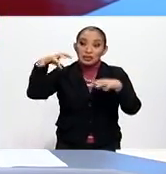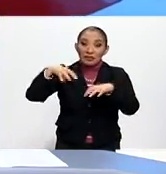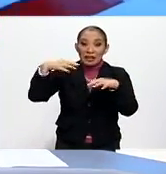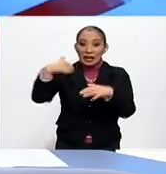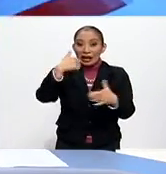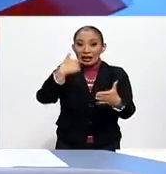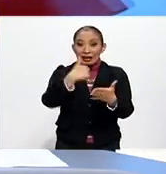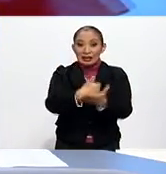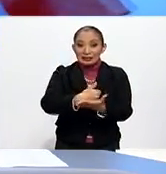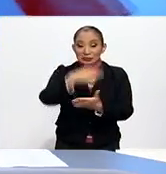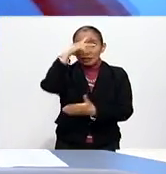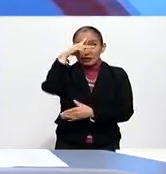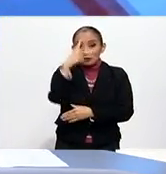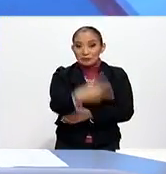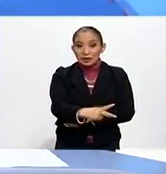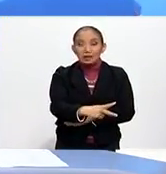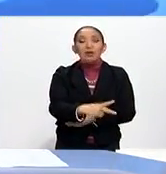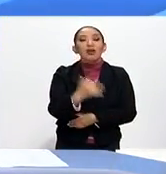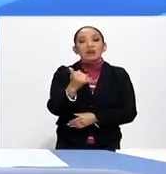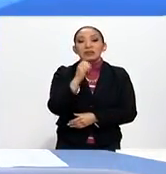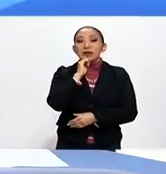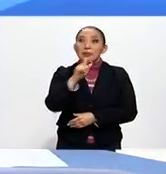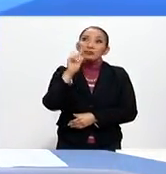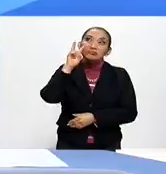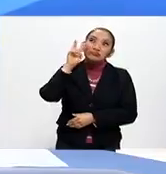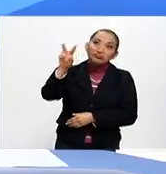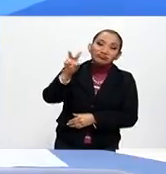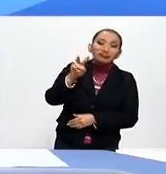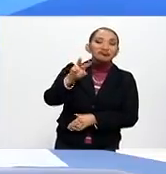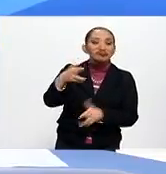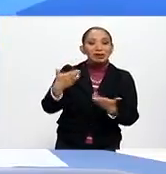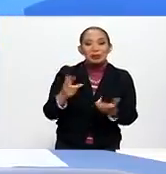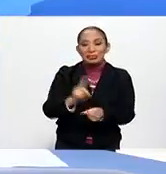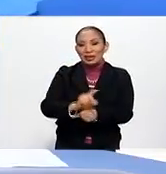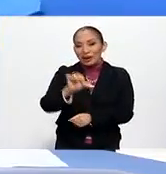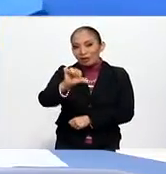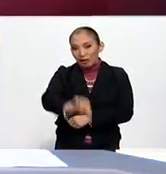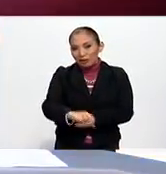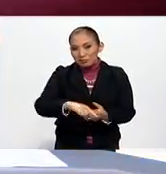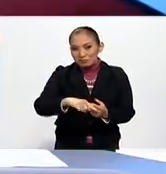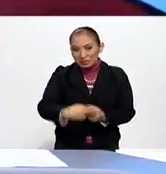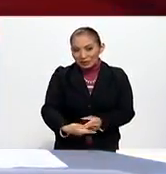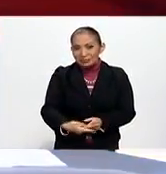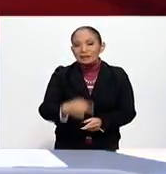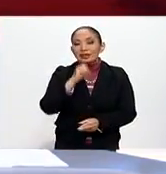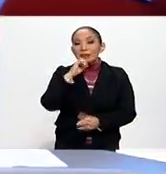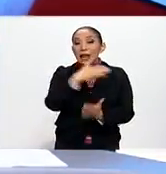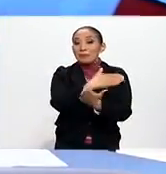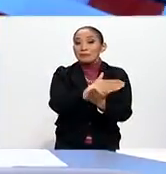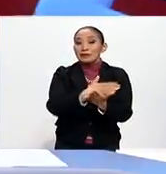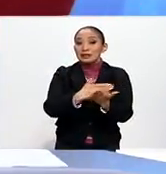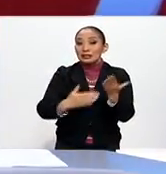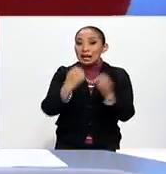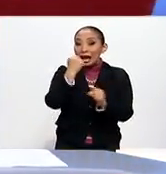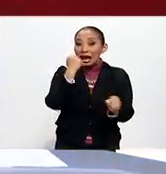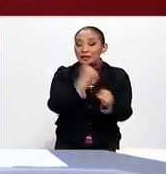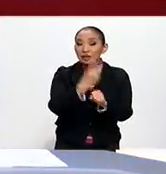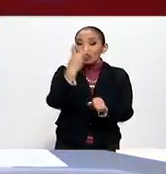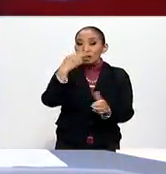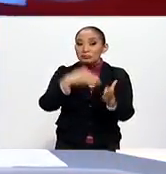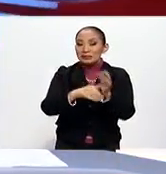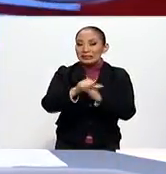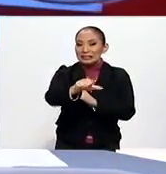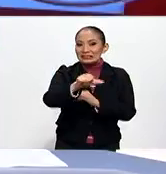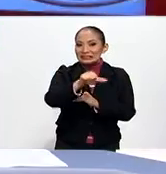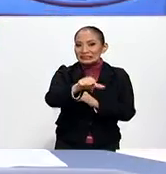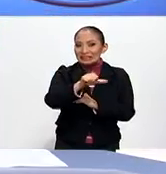Ciudad de México y así nos recibe justamente el día de hoy, que llegamos también a la mitad del año